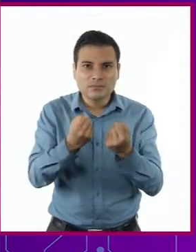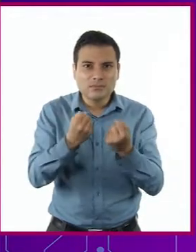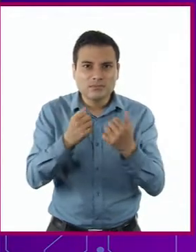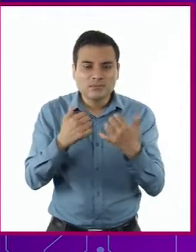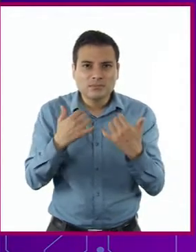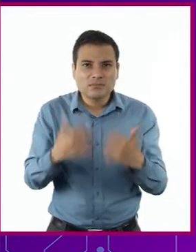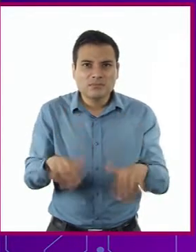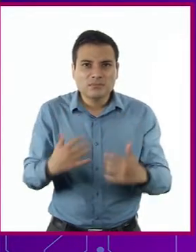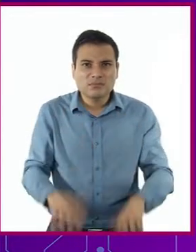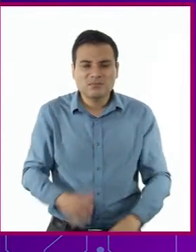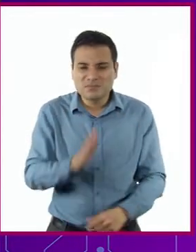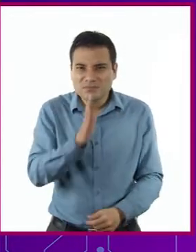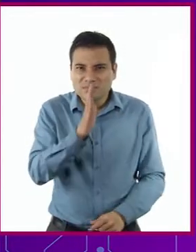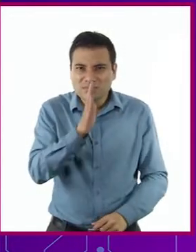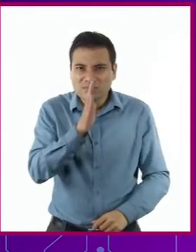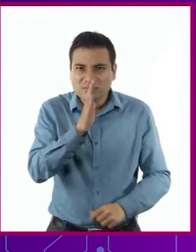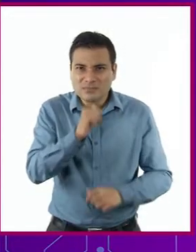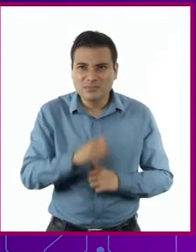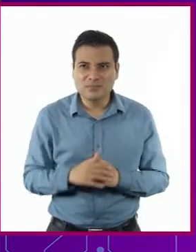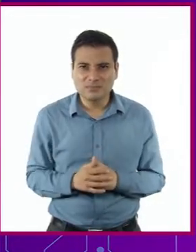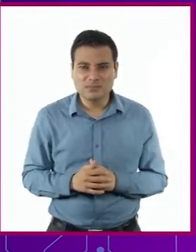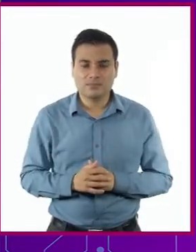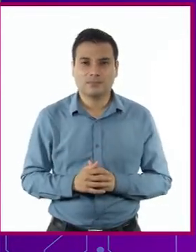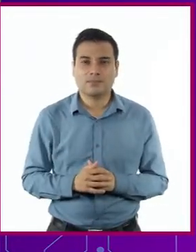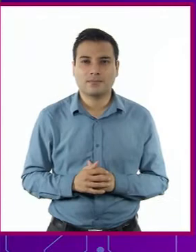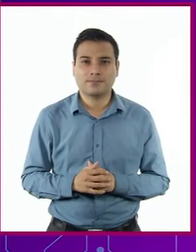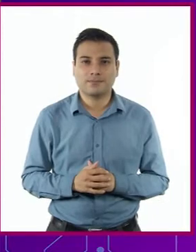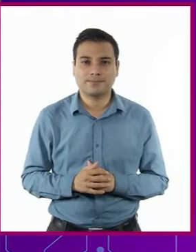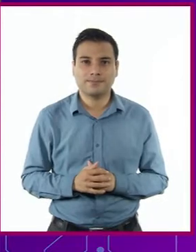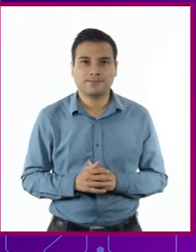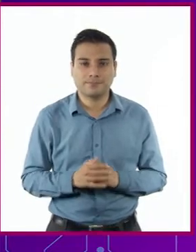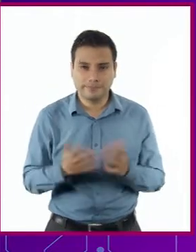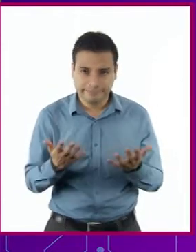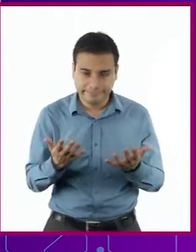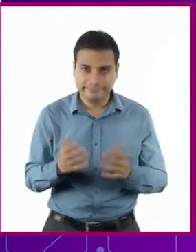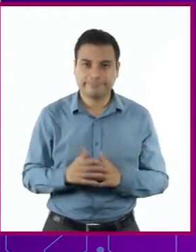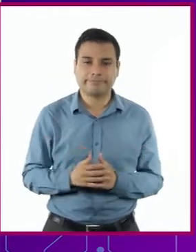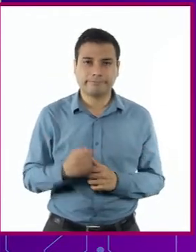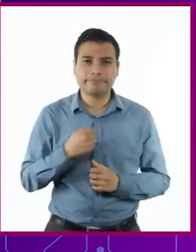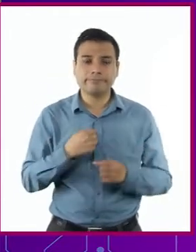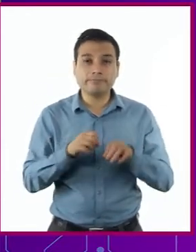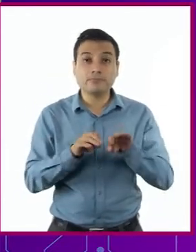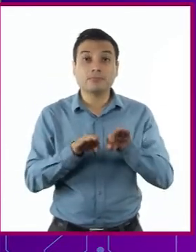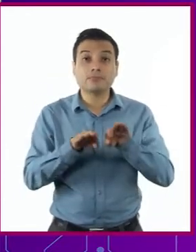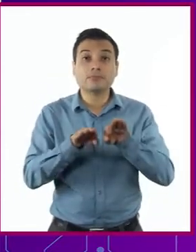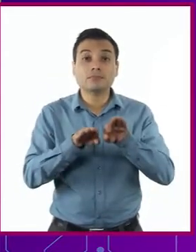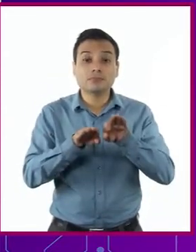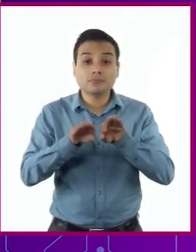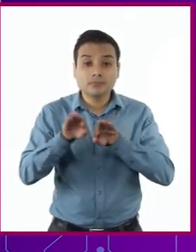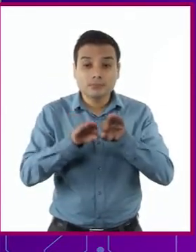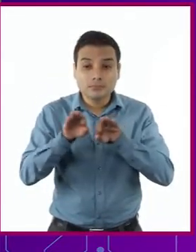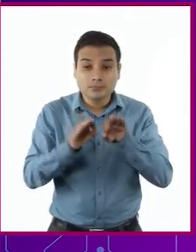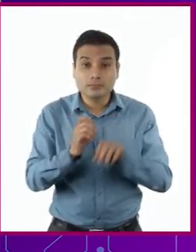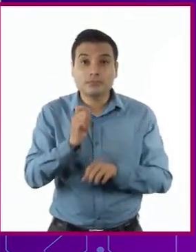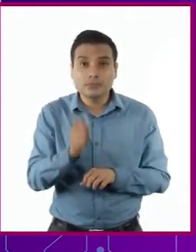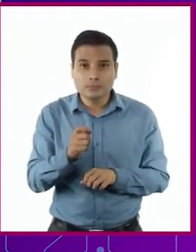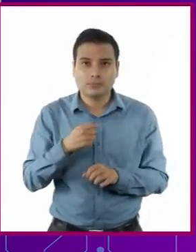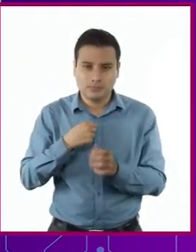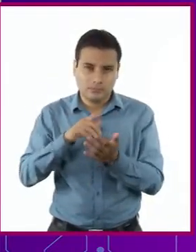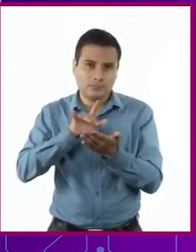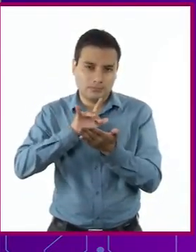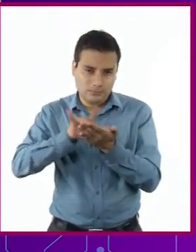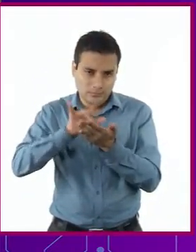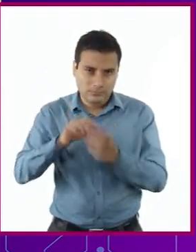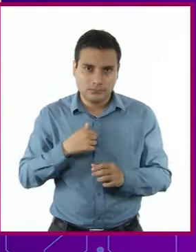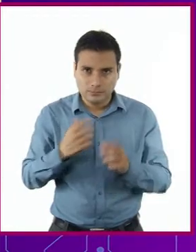estaba pasando la Ciudad de México en ese momento posterior al movimiento telúrico. El trabajo que yo realicé aquí básicamente fue apoyar a desescombro, a